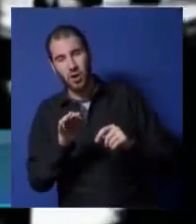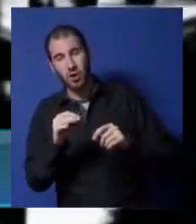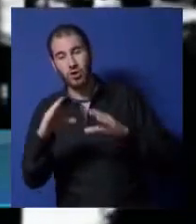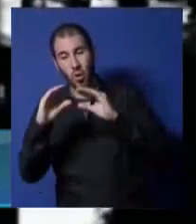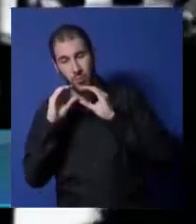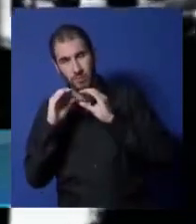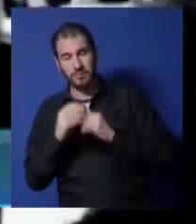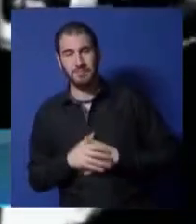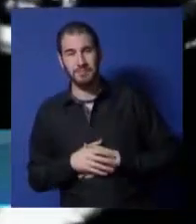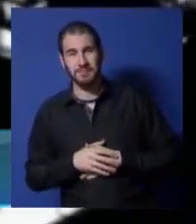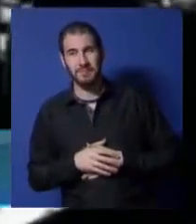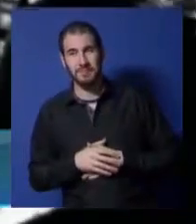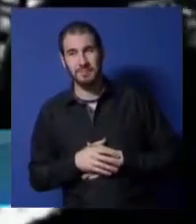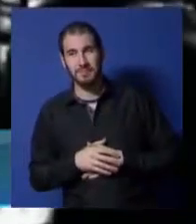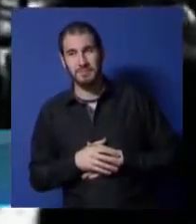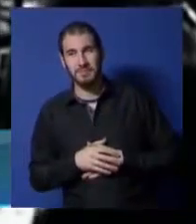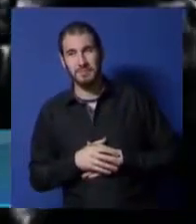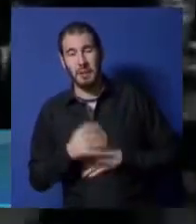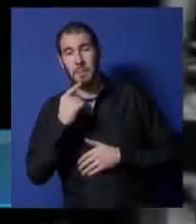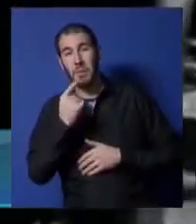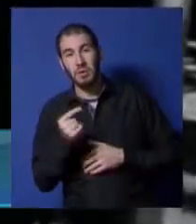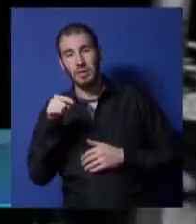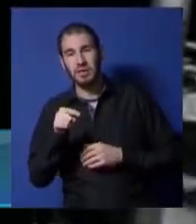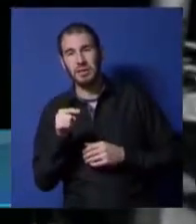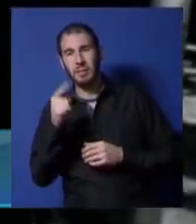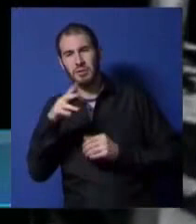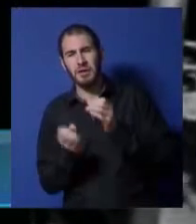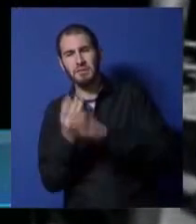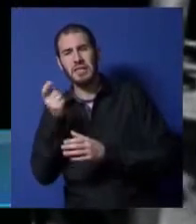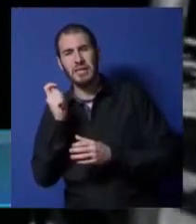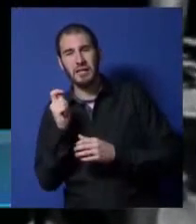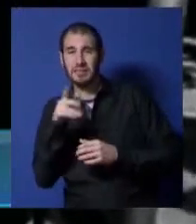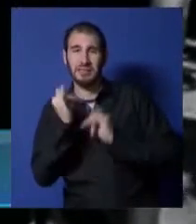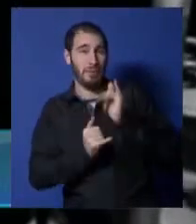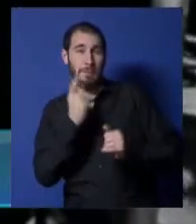lomo. Uh-huh. Cuando se le pregunta por quién fue el gran inventor de esto, él